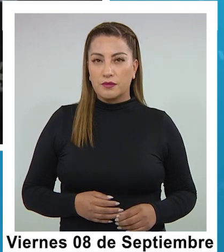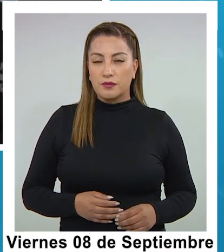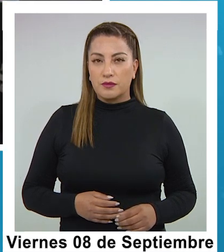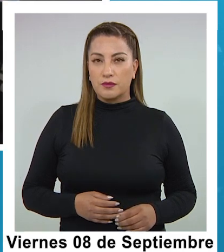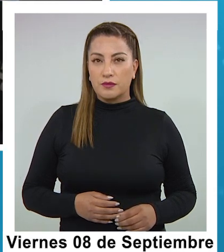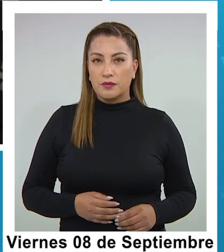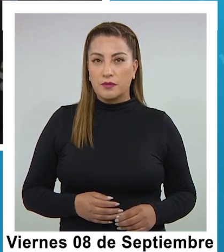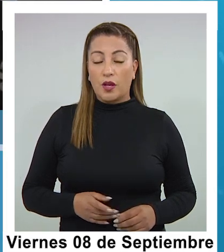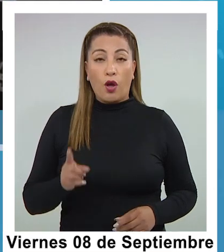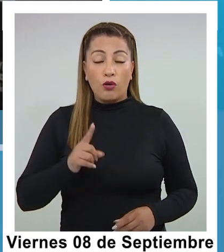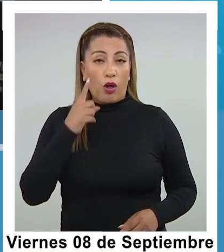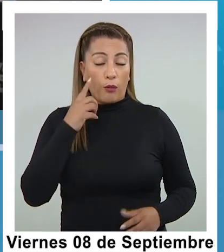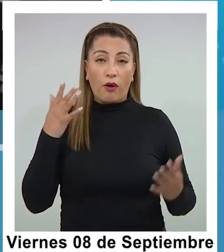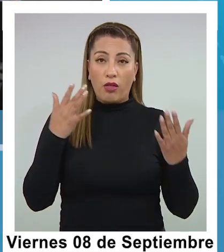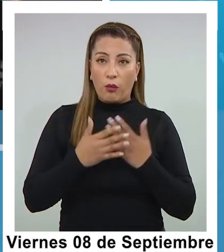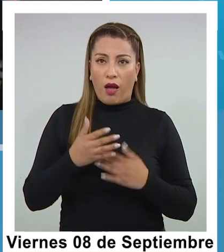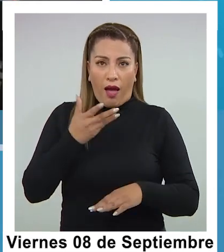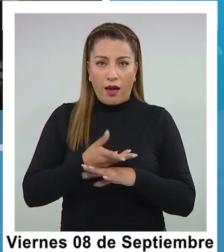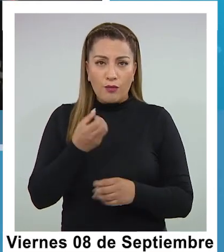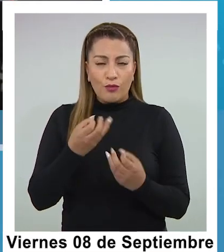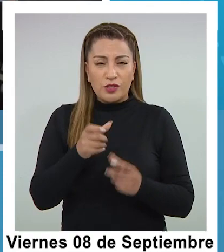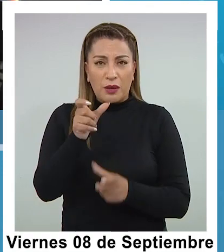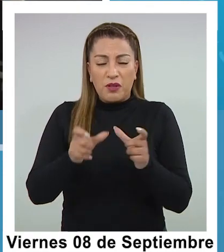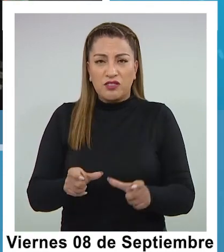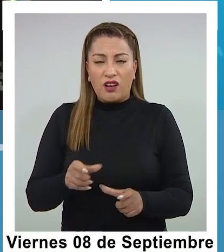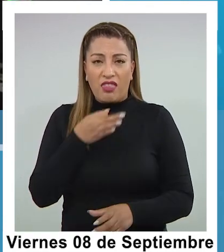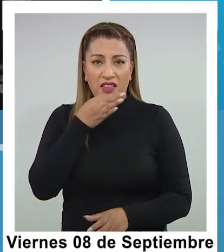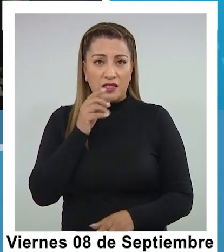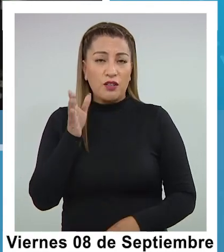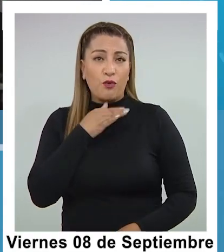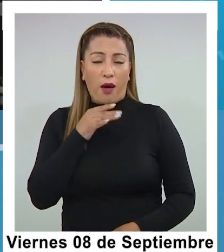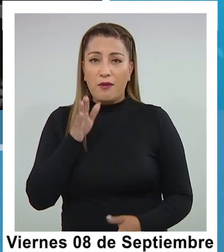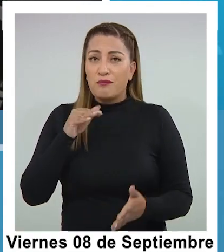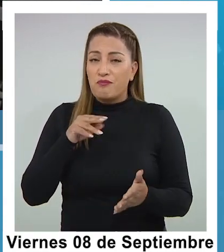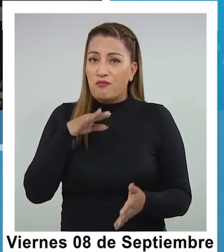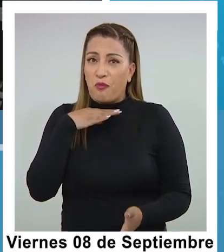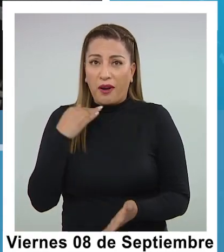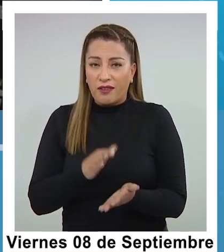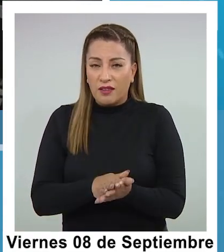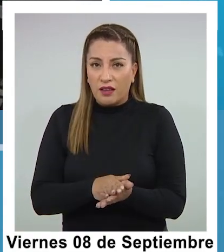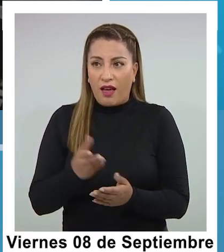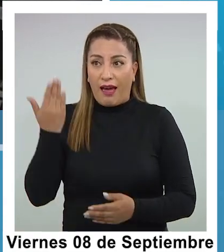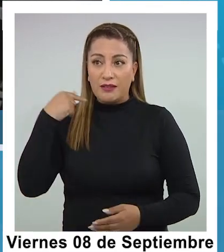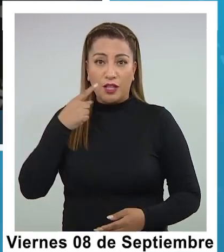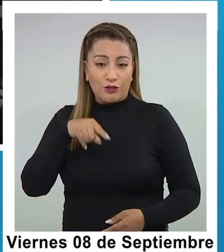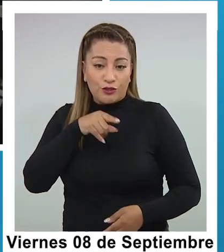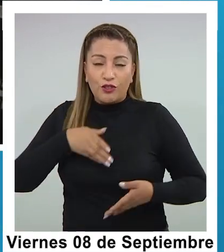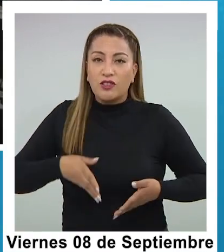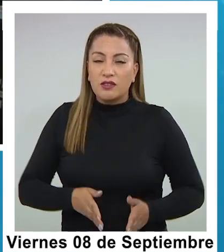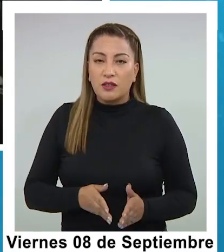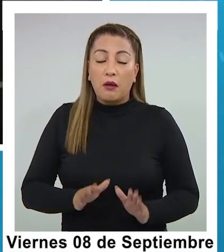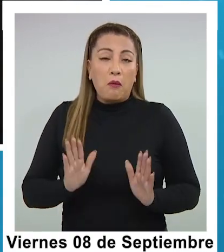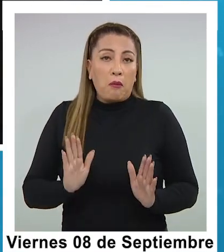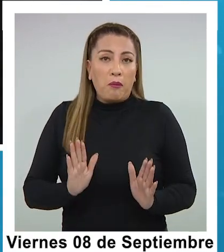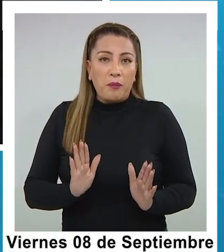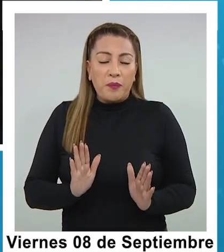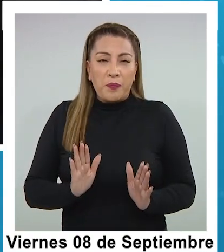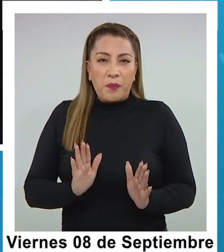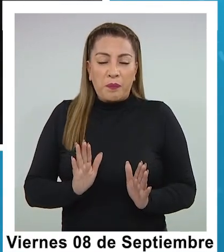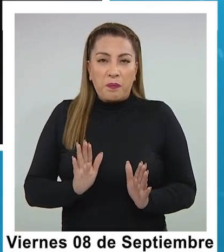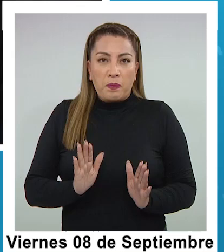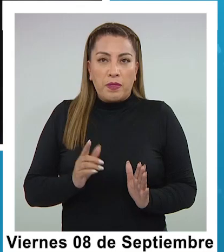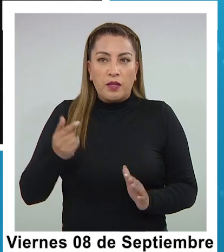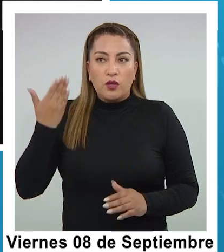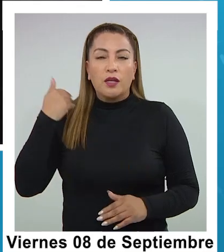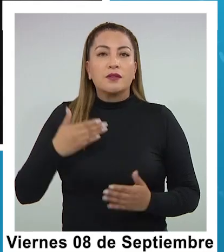Bueno, no nos hemos dado cuenta, pero el negacionismo ha habitado con nosotros desde antes que naciéramos. Tal es así que